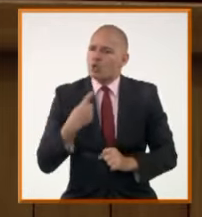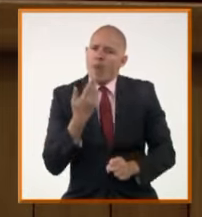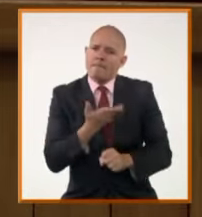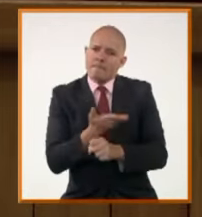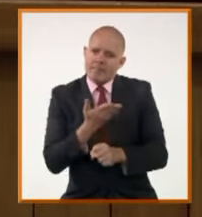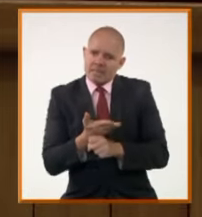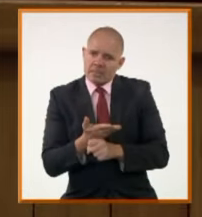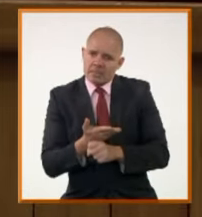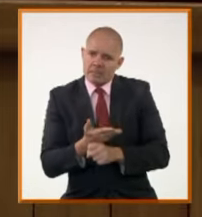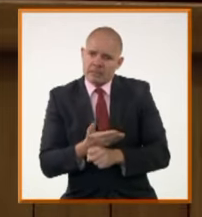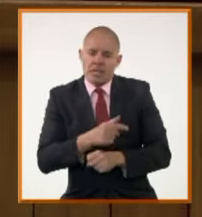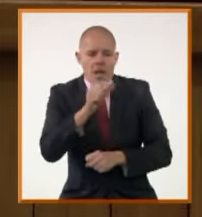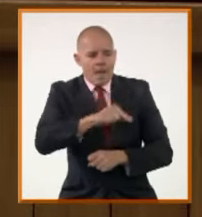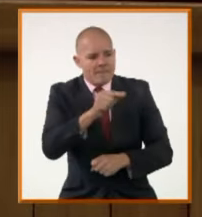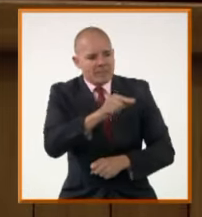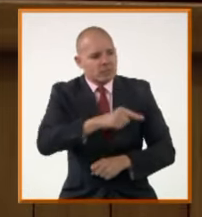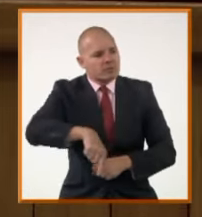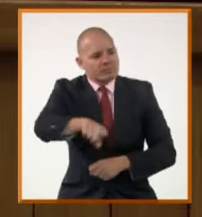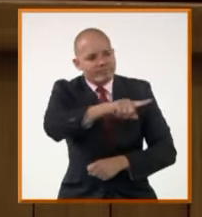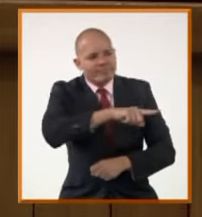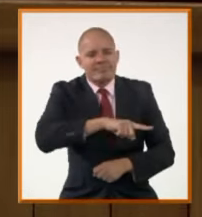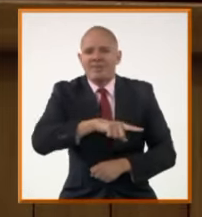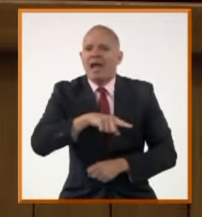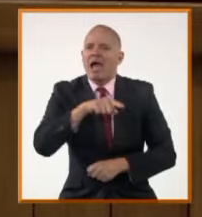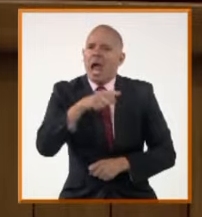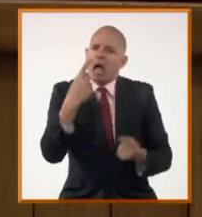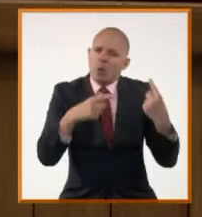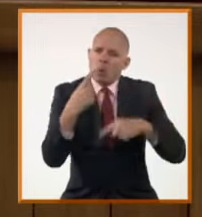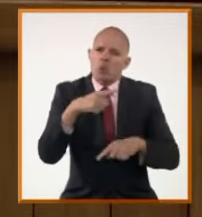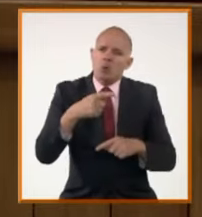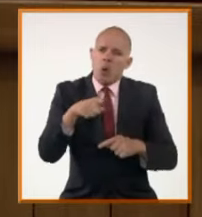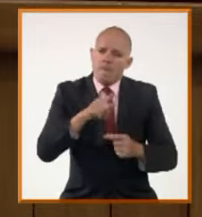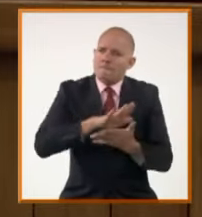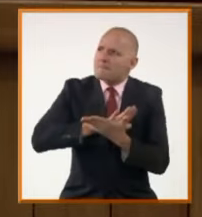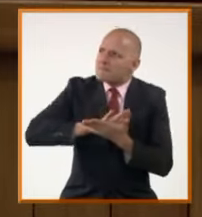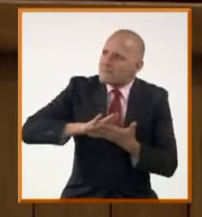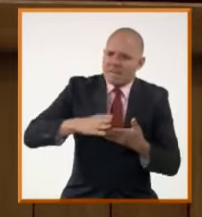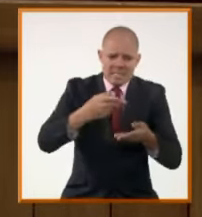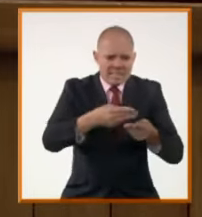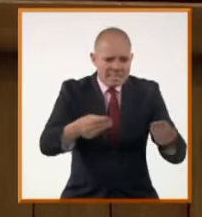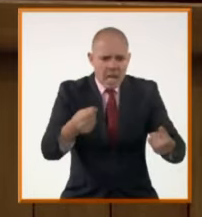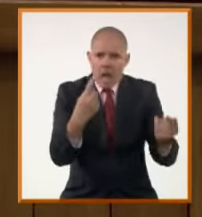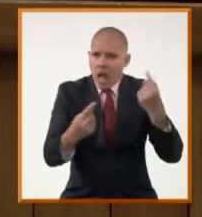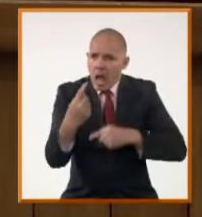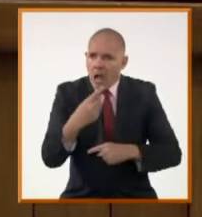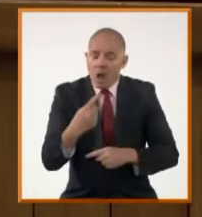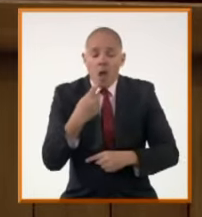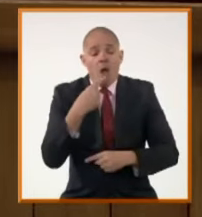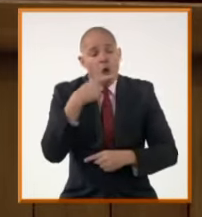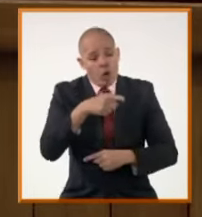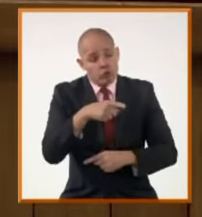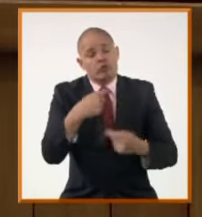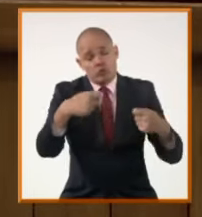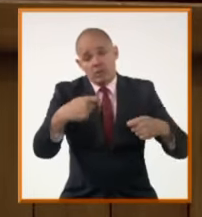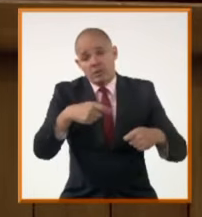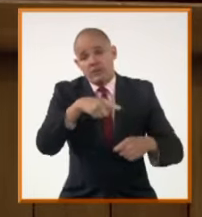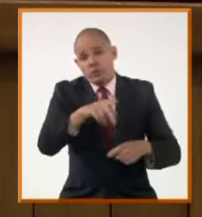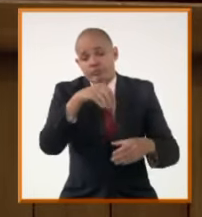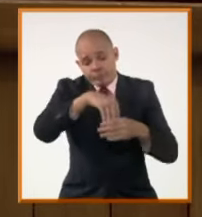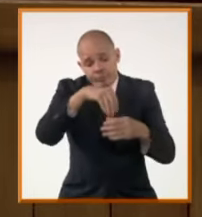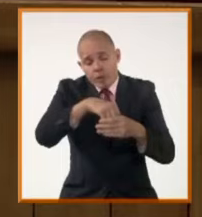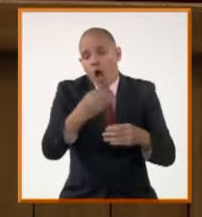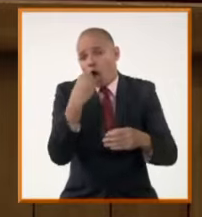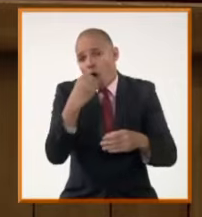le dimos en usufructo la tierra, que por favor la cultive, la siembre en función de satisfacer las necesidades del